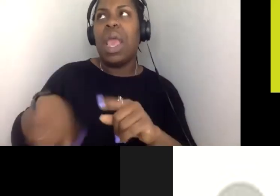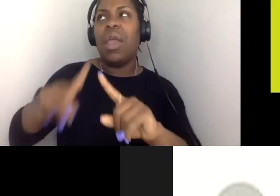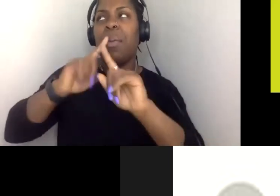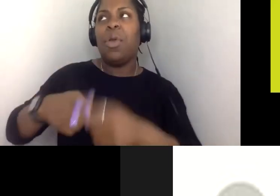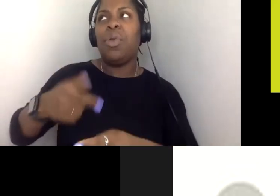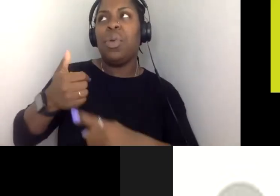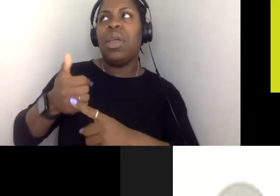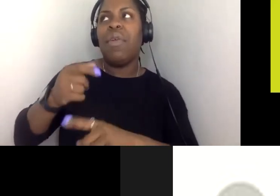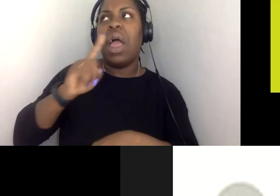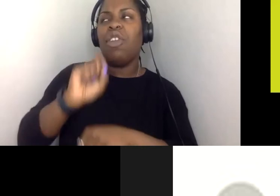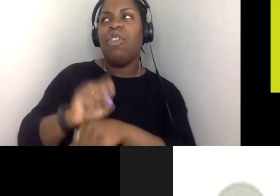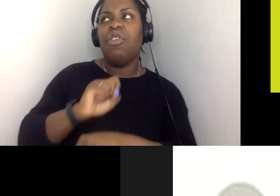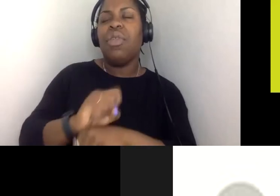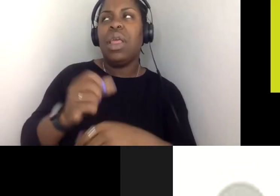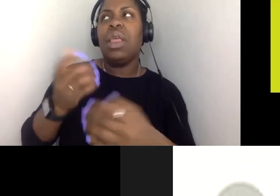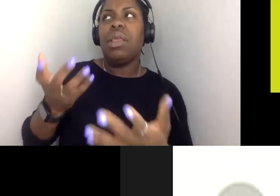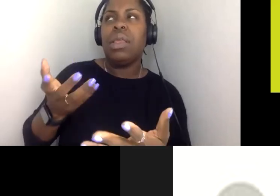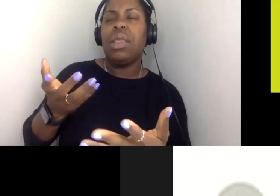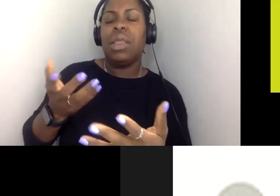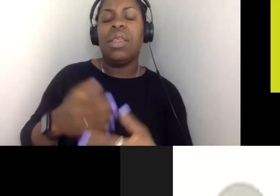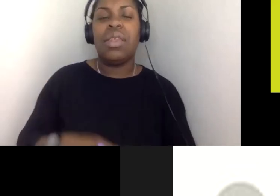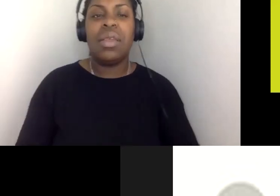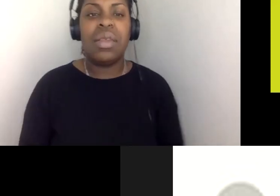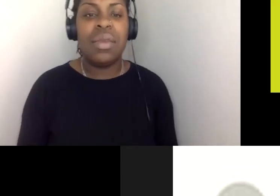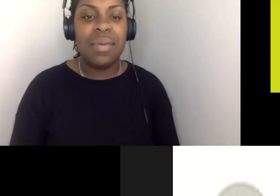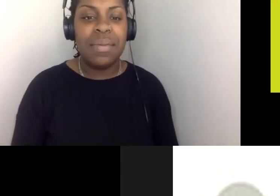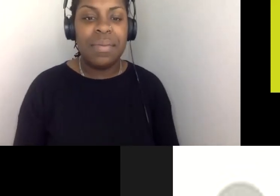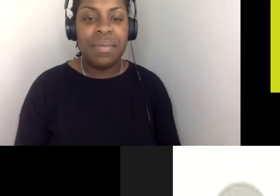o del silencio. No sé si pueden hacerlo, pero.